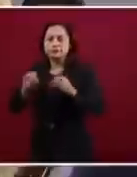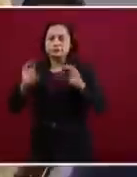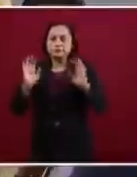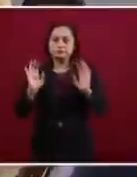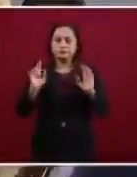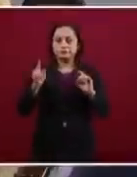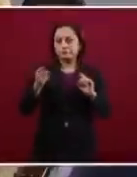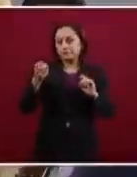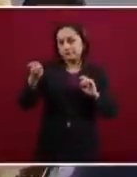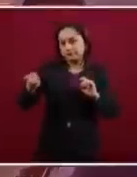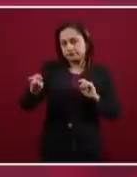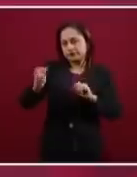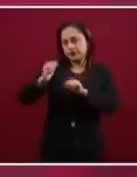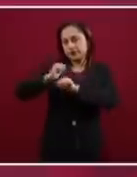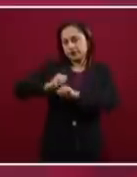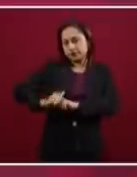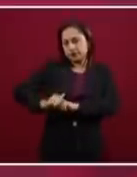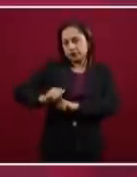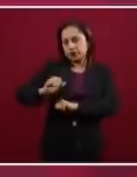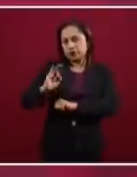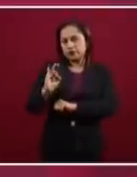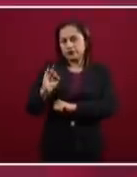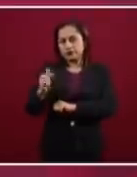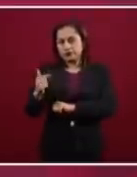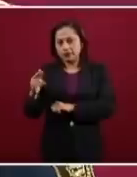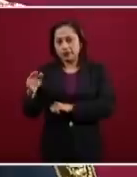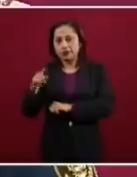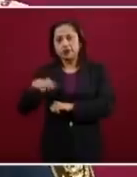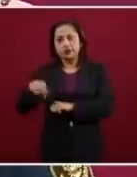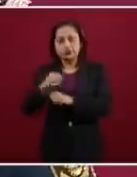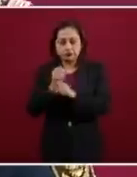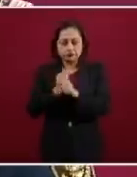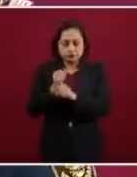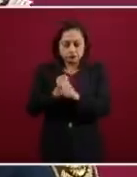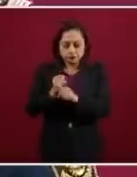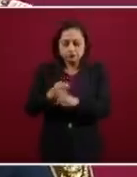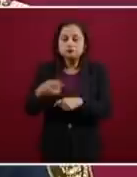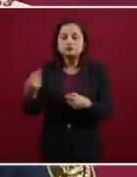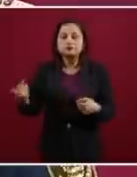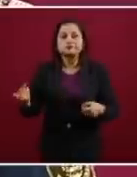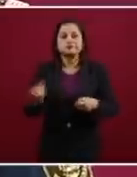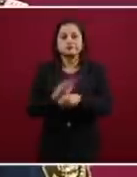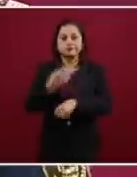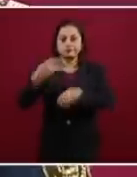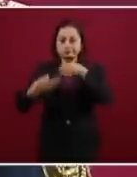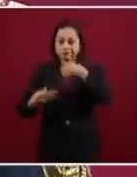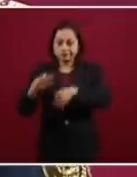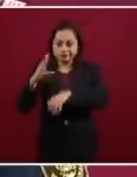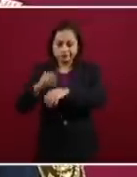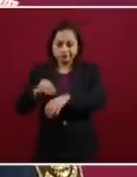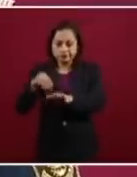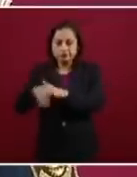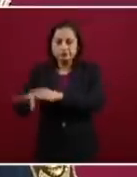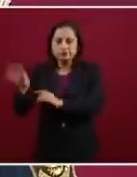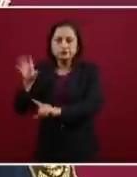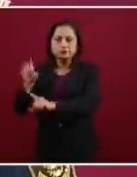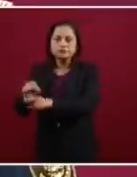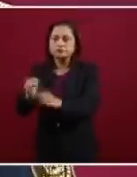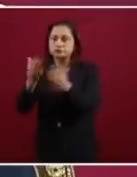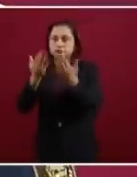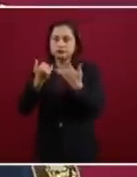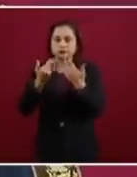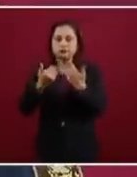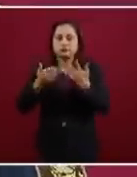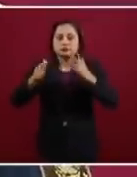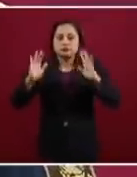la fiscalía en la investigación y poder determinar lo que obtengan de